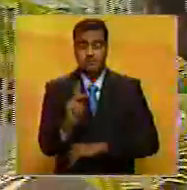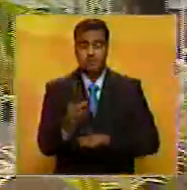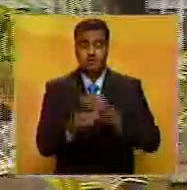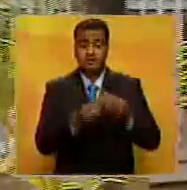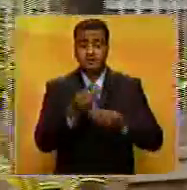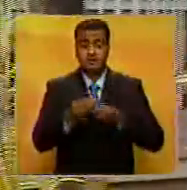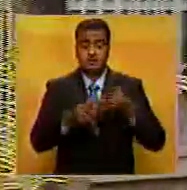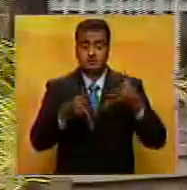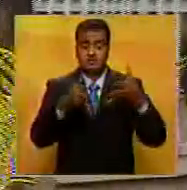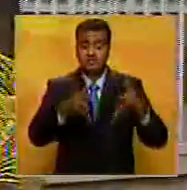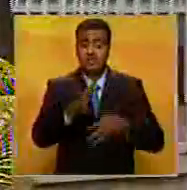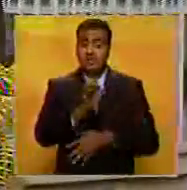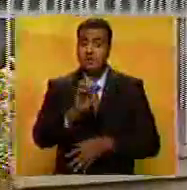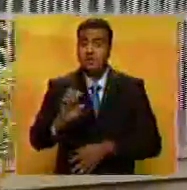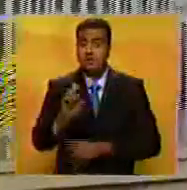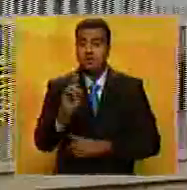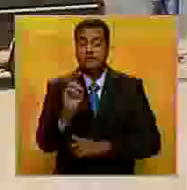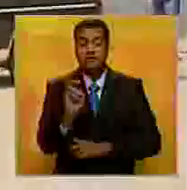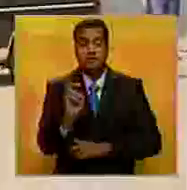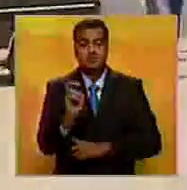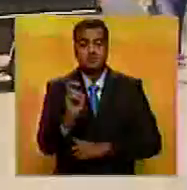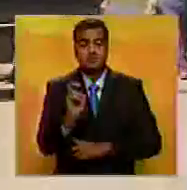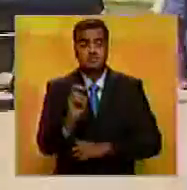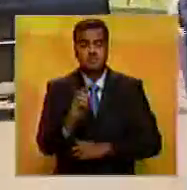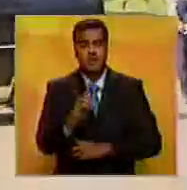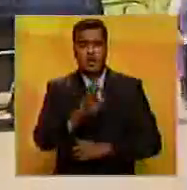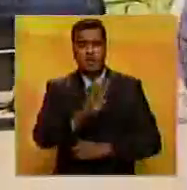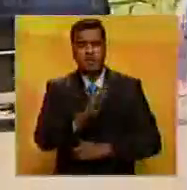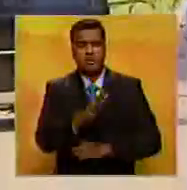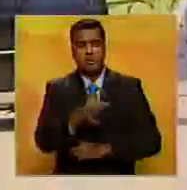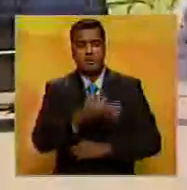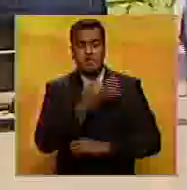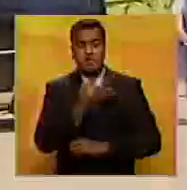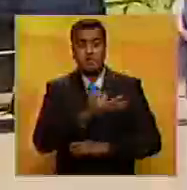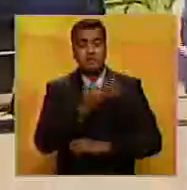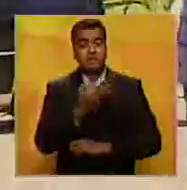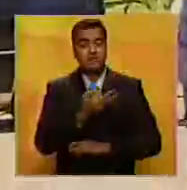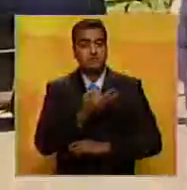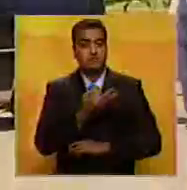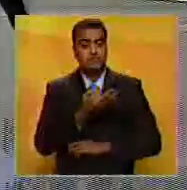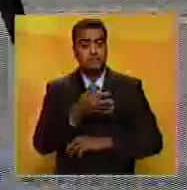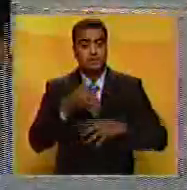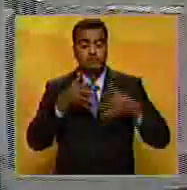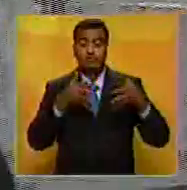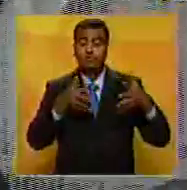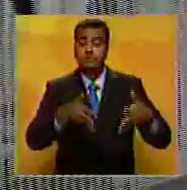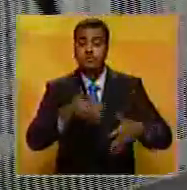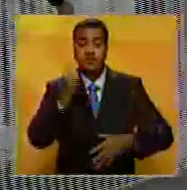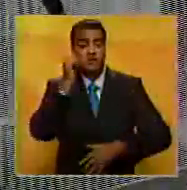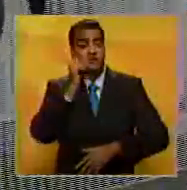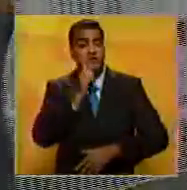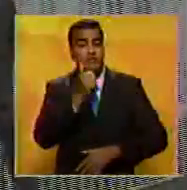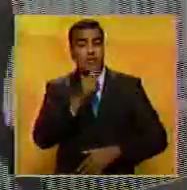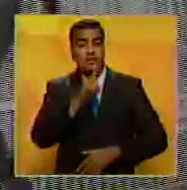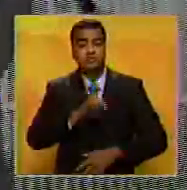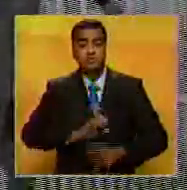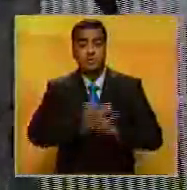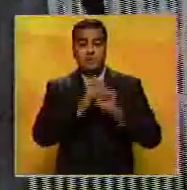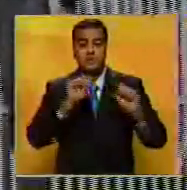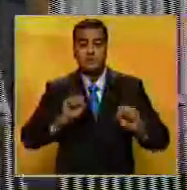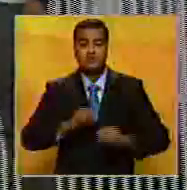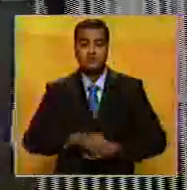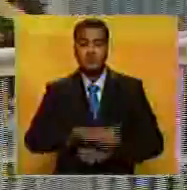en el Cementerio del este viernes a partir de las 4 de la tarde y será sepultado el sábado a las 11 de la